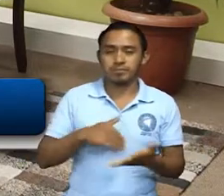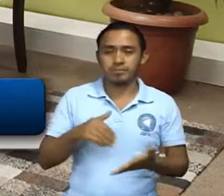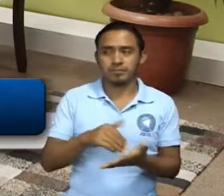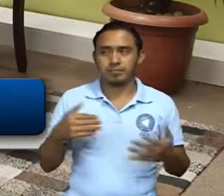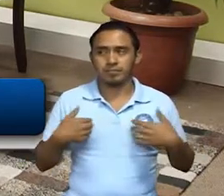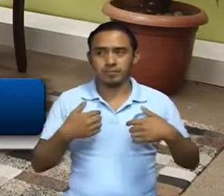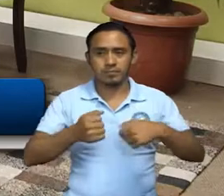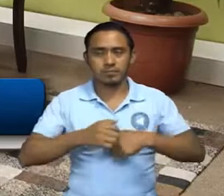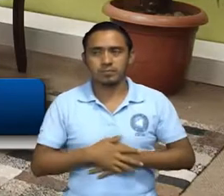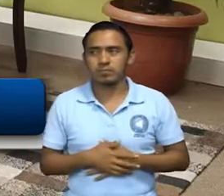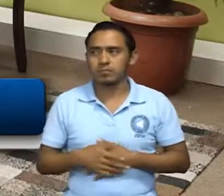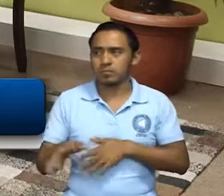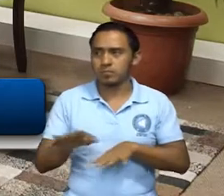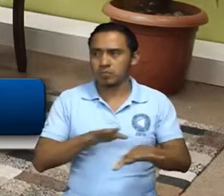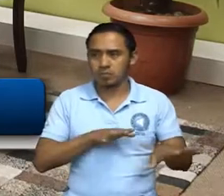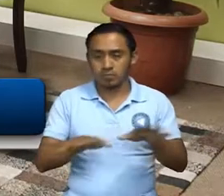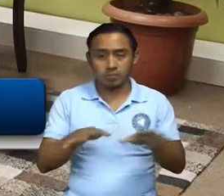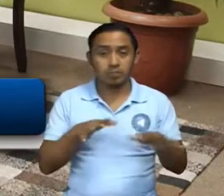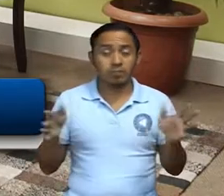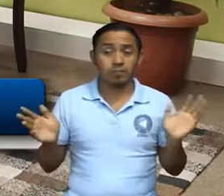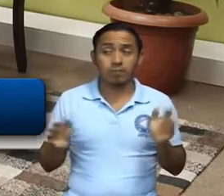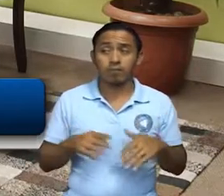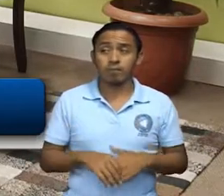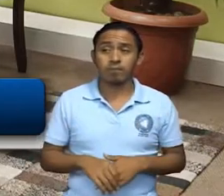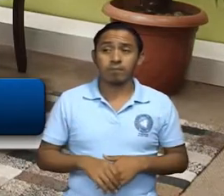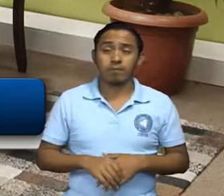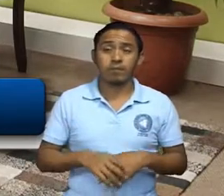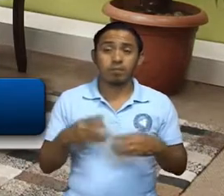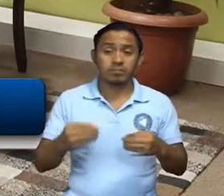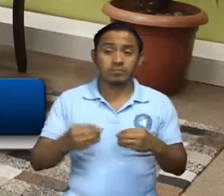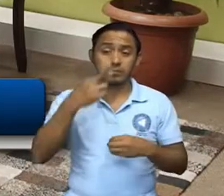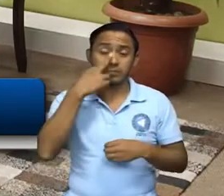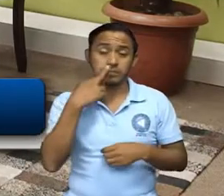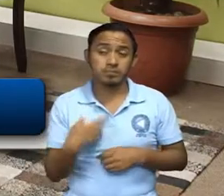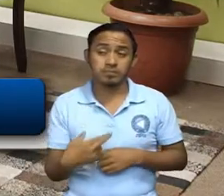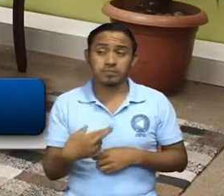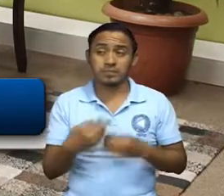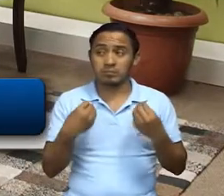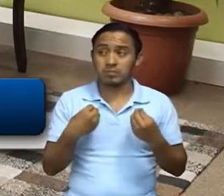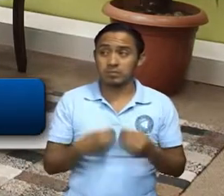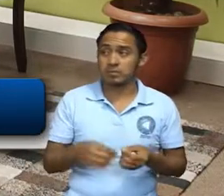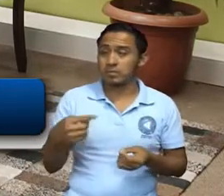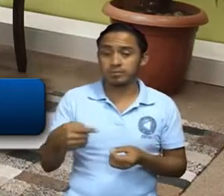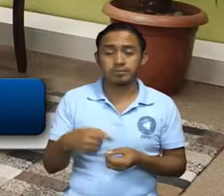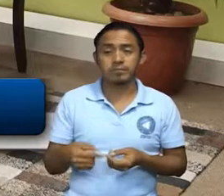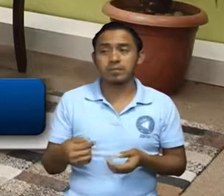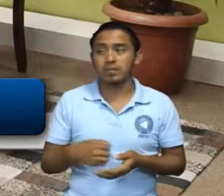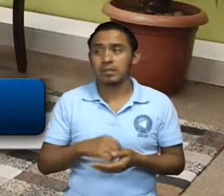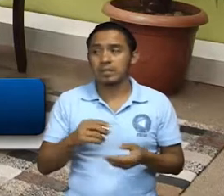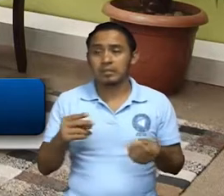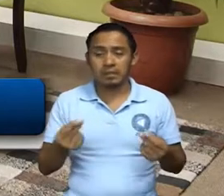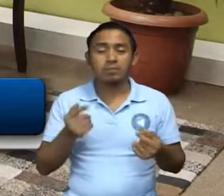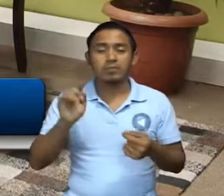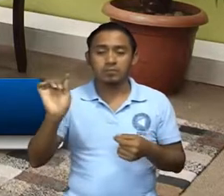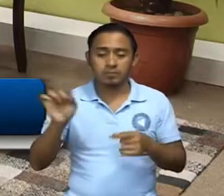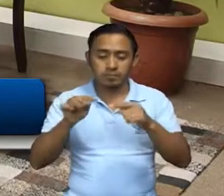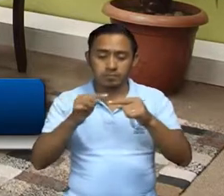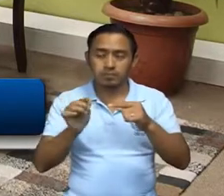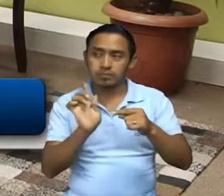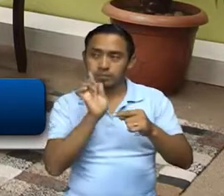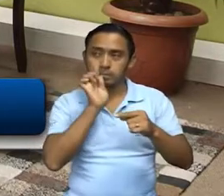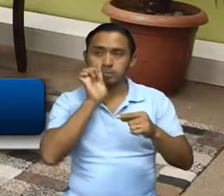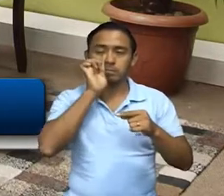no podemos tratar este aspecto si el sangrado es abundante. Entonces, ¿qué es lo que hacemos? Hacemos un taponamiento primario y directamente